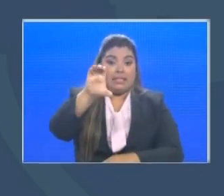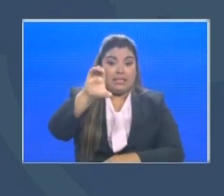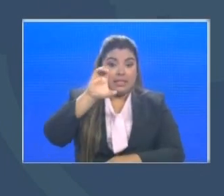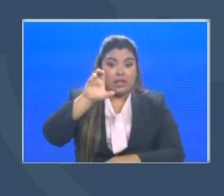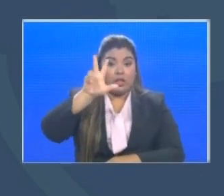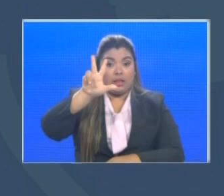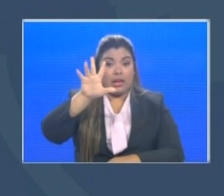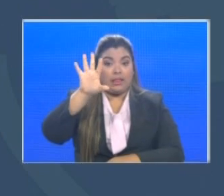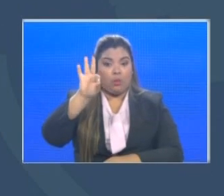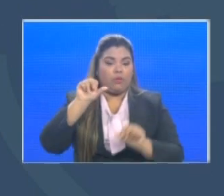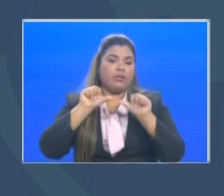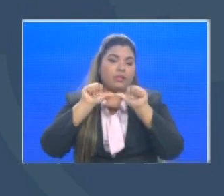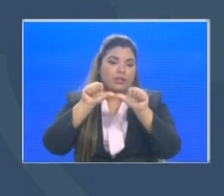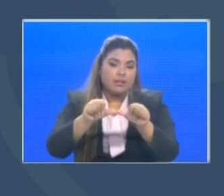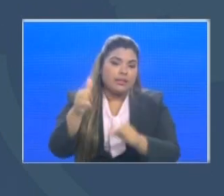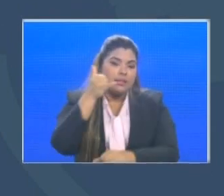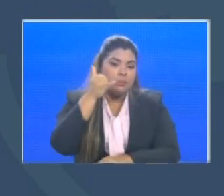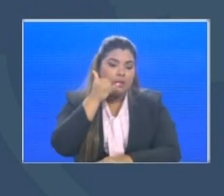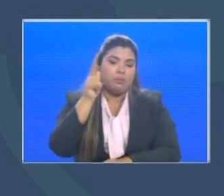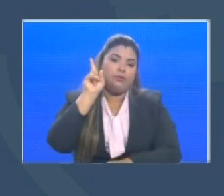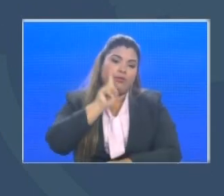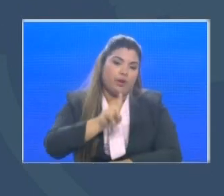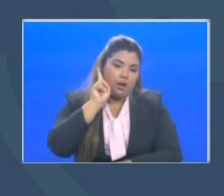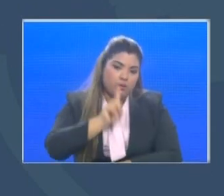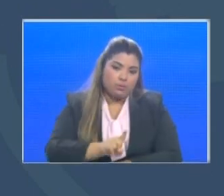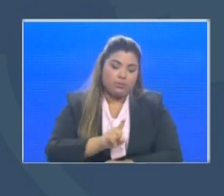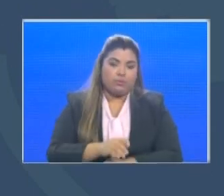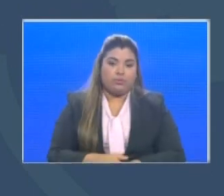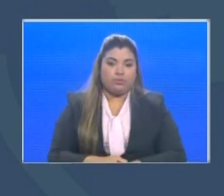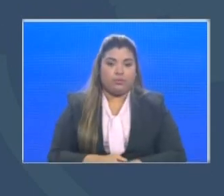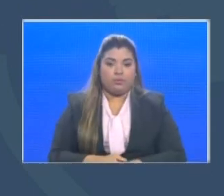139 llamadas falsas.